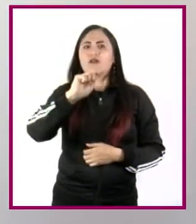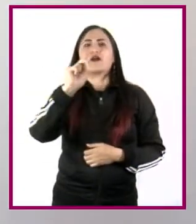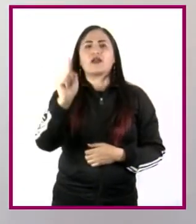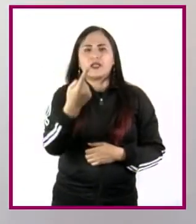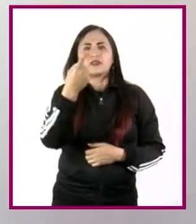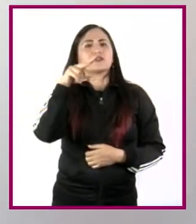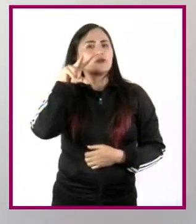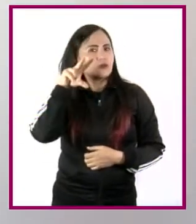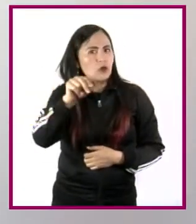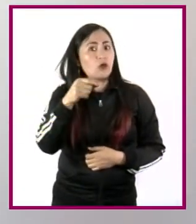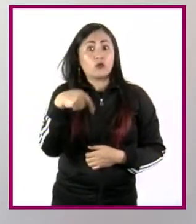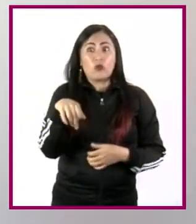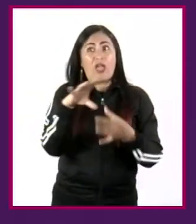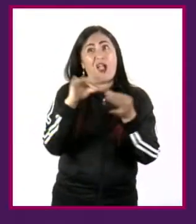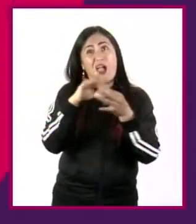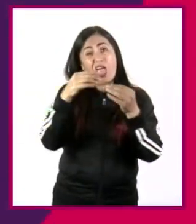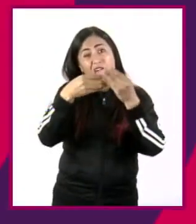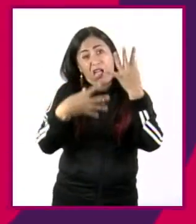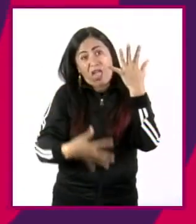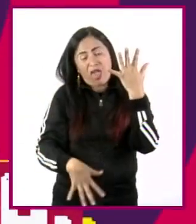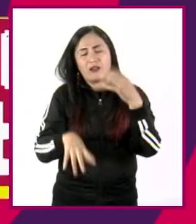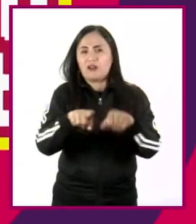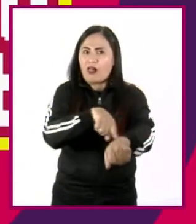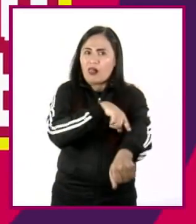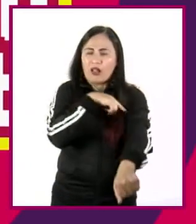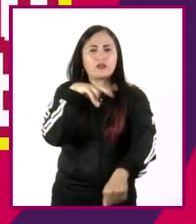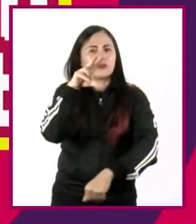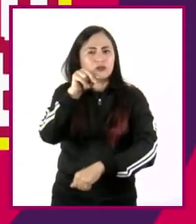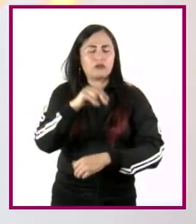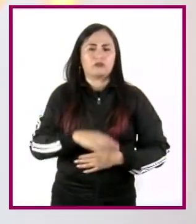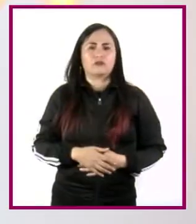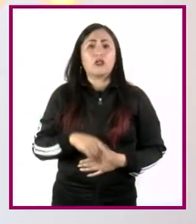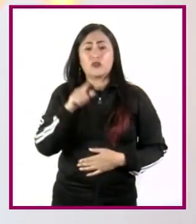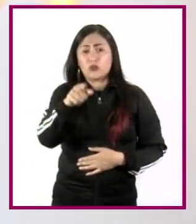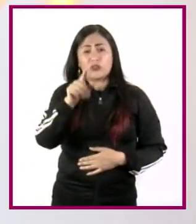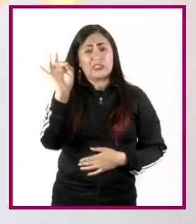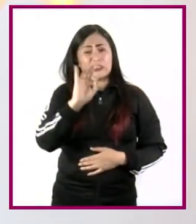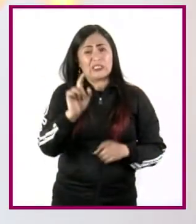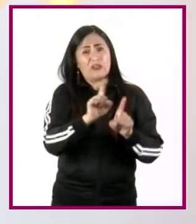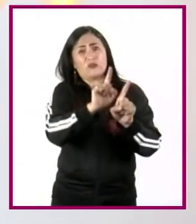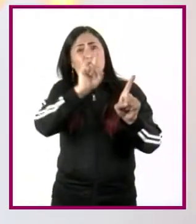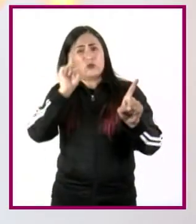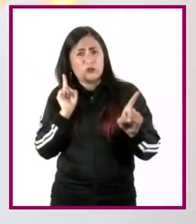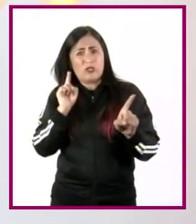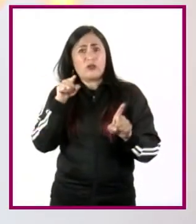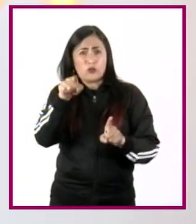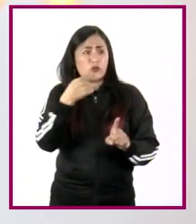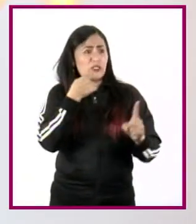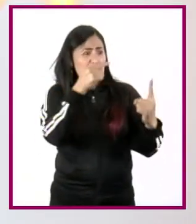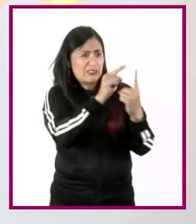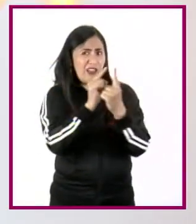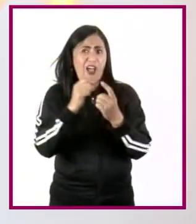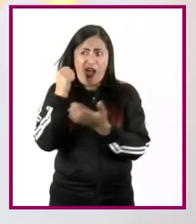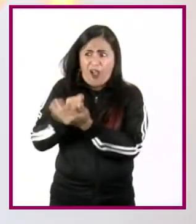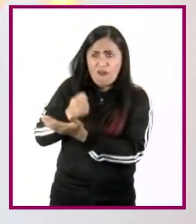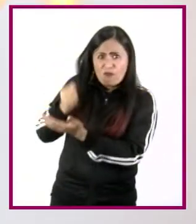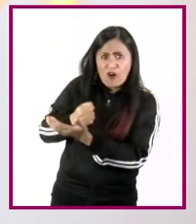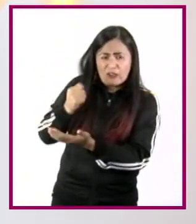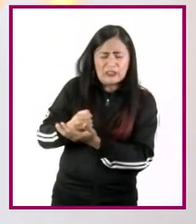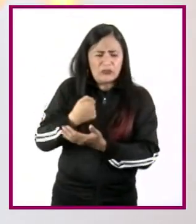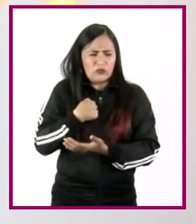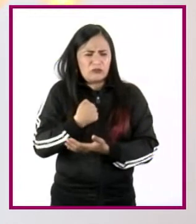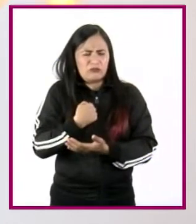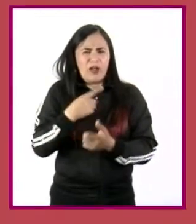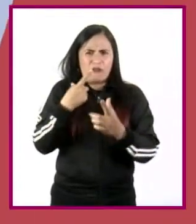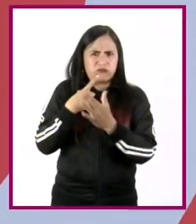por qué dar más explicaciones. Si es necesario, aléjate. Si ya le explicaste a la persona que no quieres y sigue insistiendo,